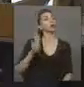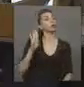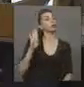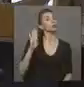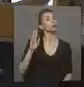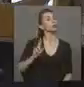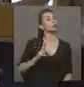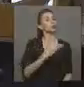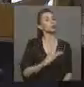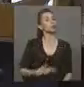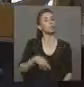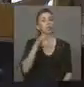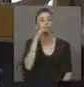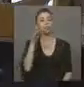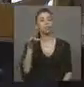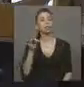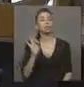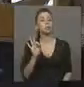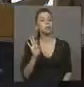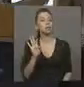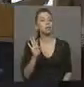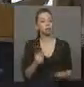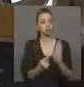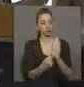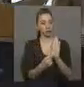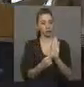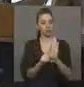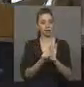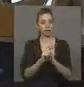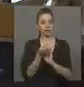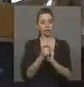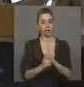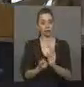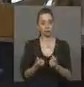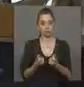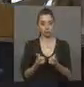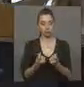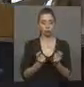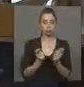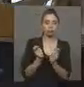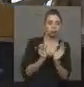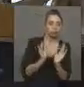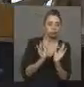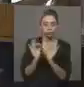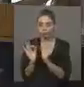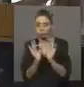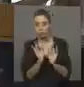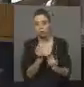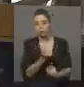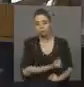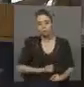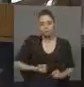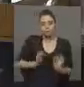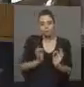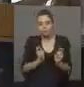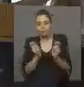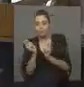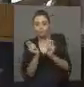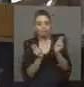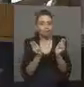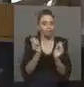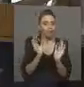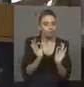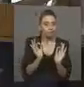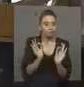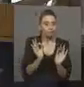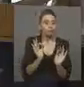señor presidente, que con esta ley de presupuestos prudente, austera, que se hace cargo